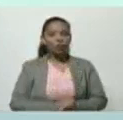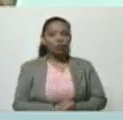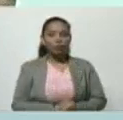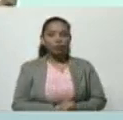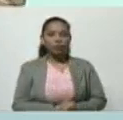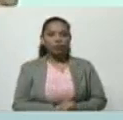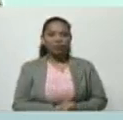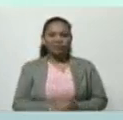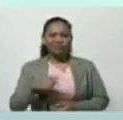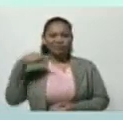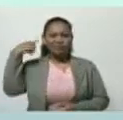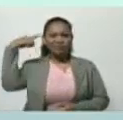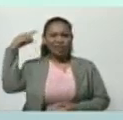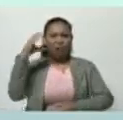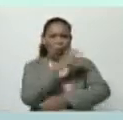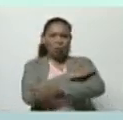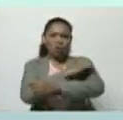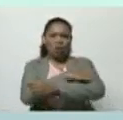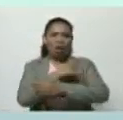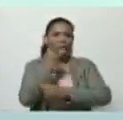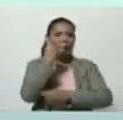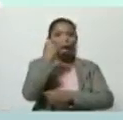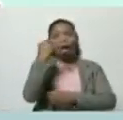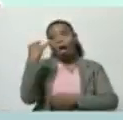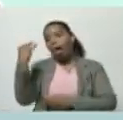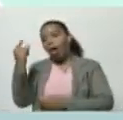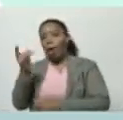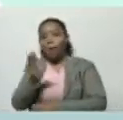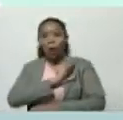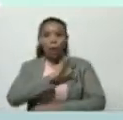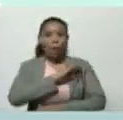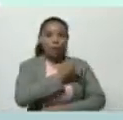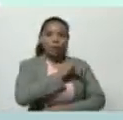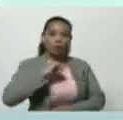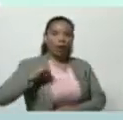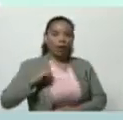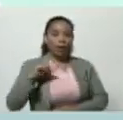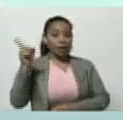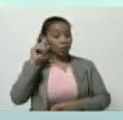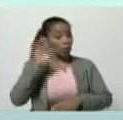¿eh? Es la locura en la derecha de las ambiciones personales. Mientras eso ocurre, no le paran